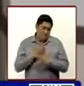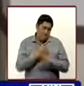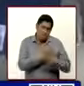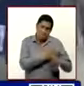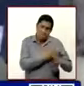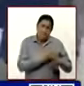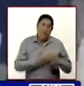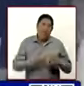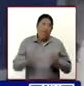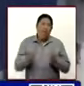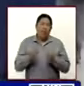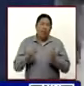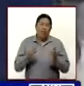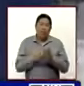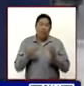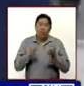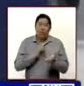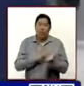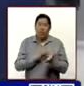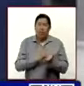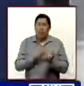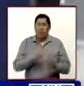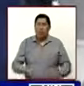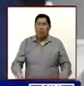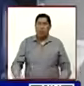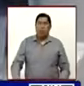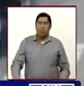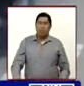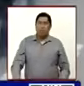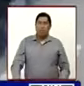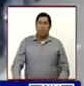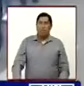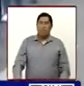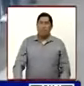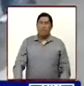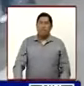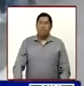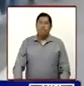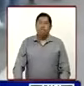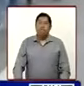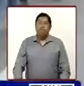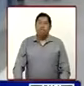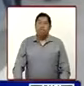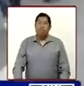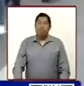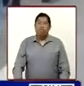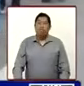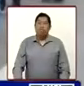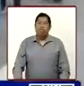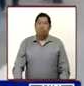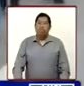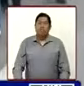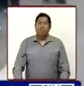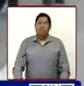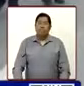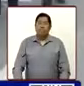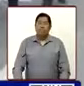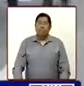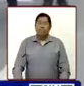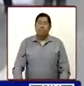los colegas médicos. ¡Fuerza, compañeros! ¡Que la lucha es dura,